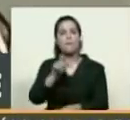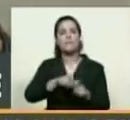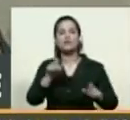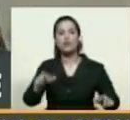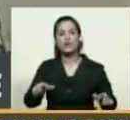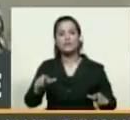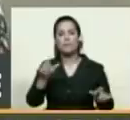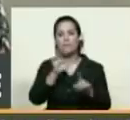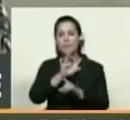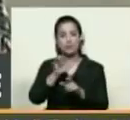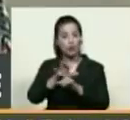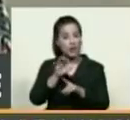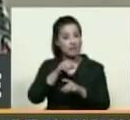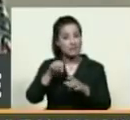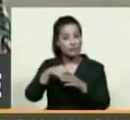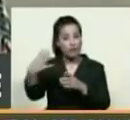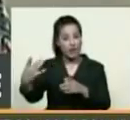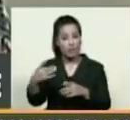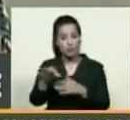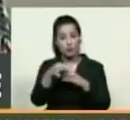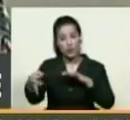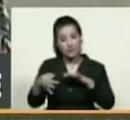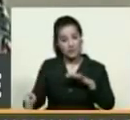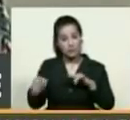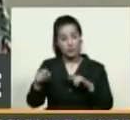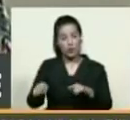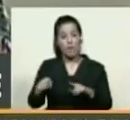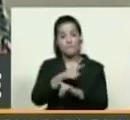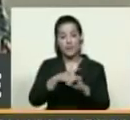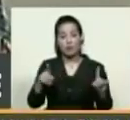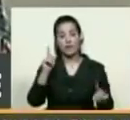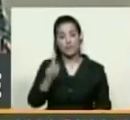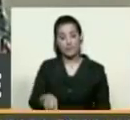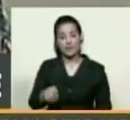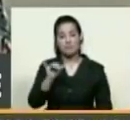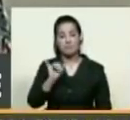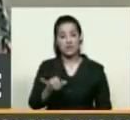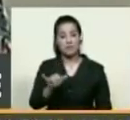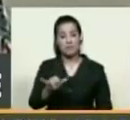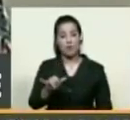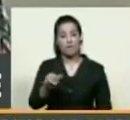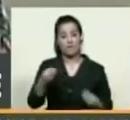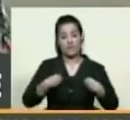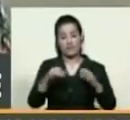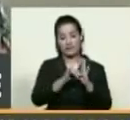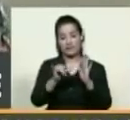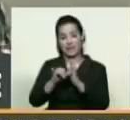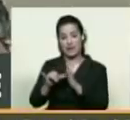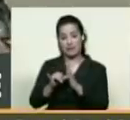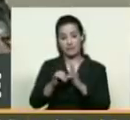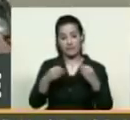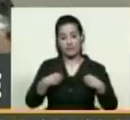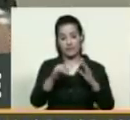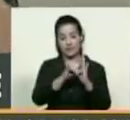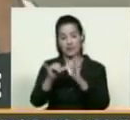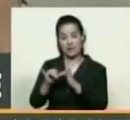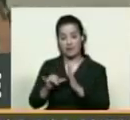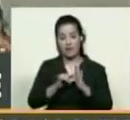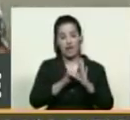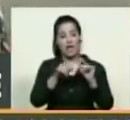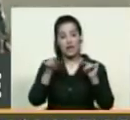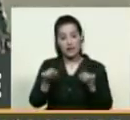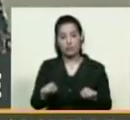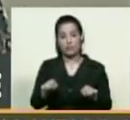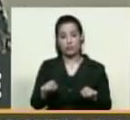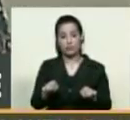fuera de los municipios de donde ellos viven, pero también por sus propios vecinos y vecinas, que se tornaron